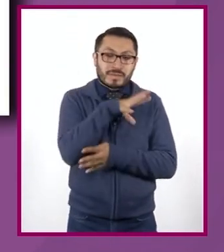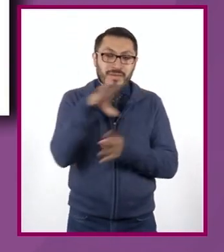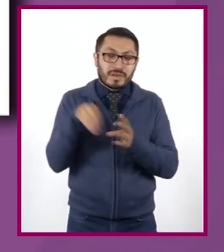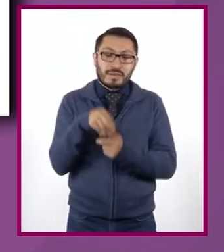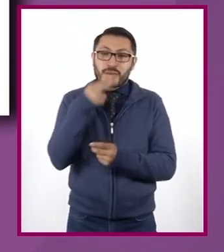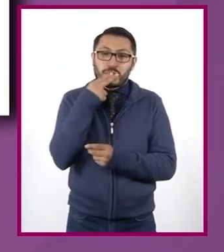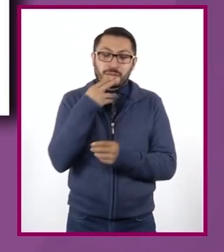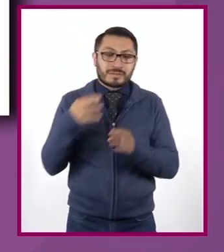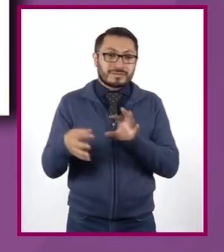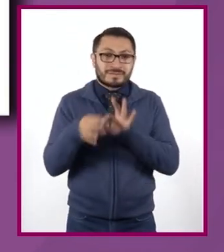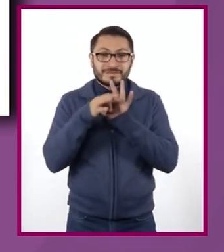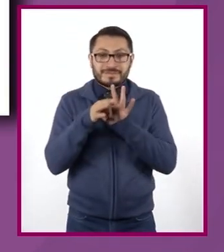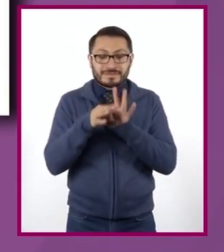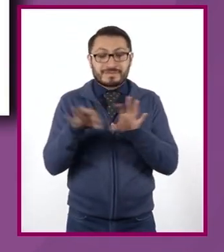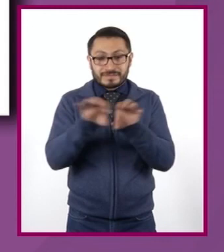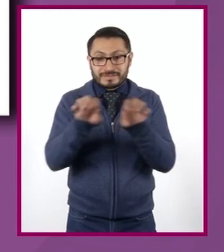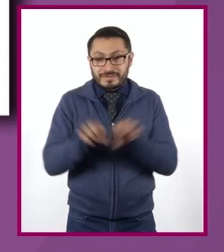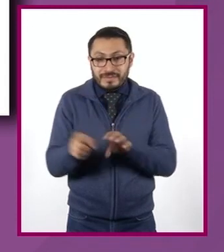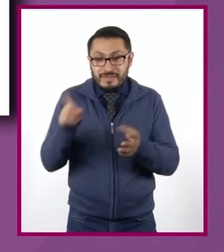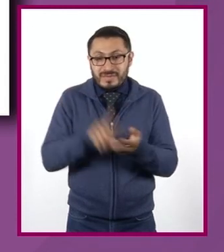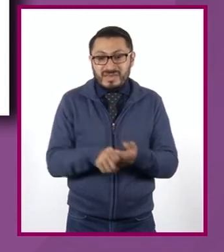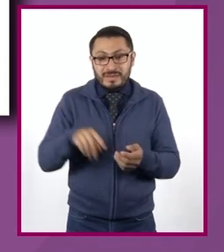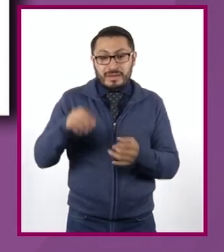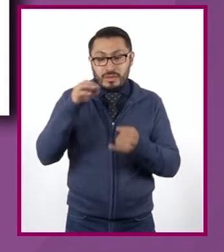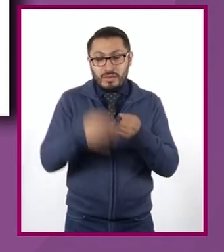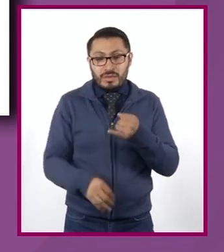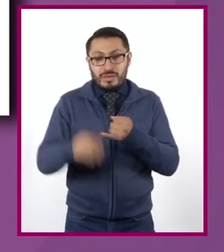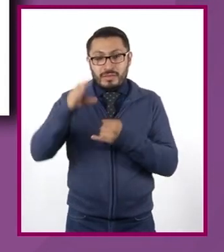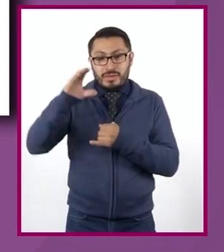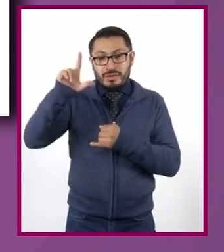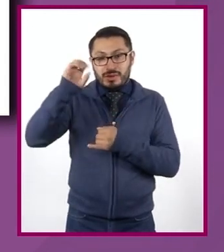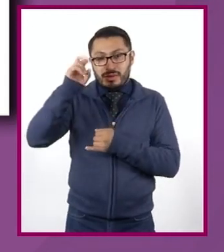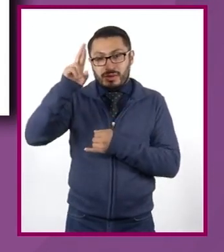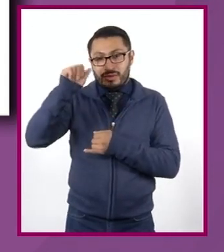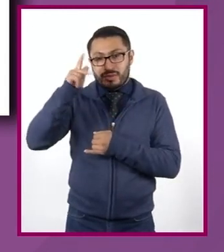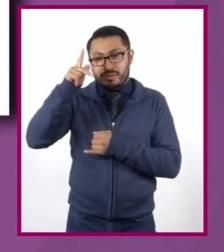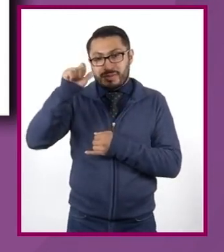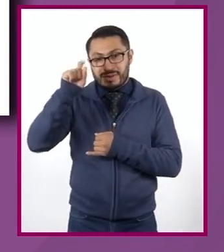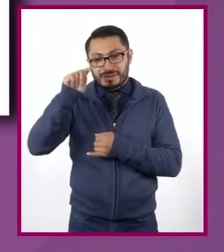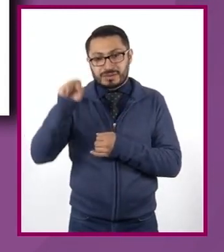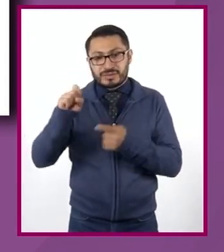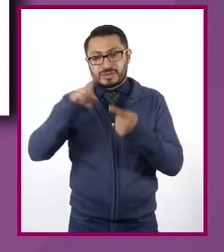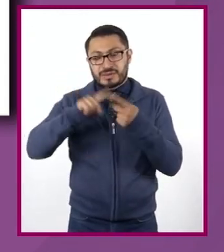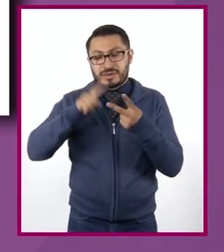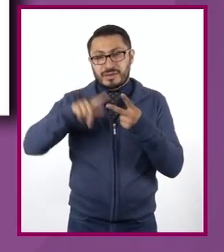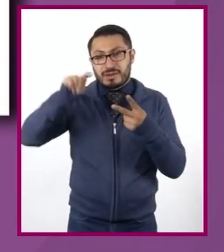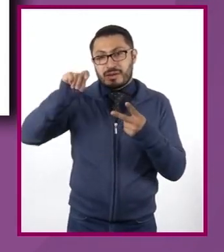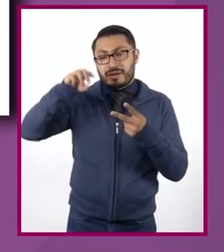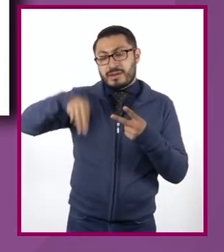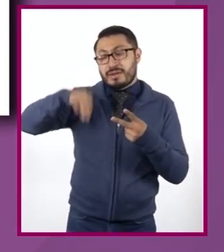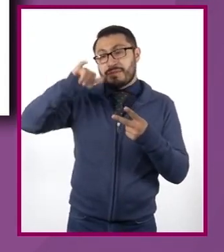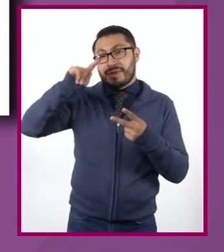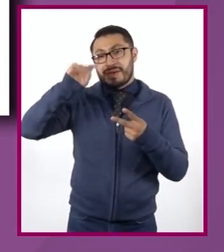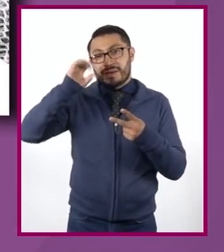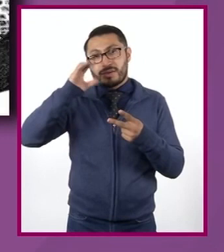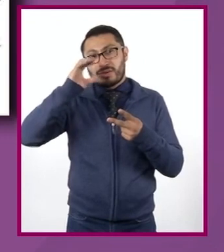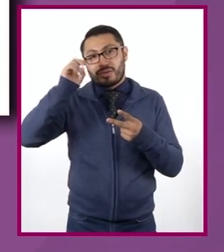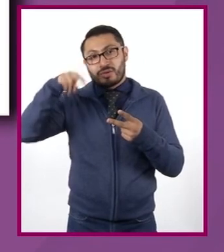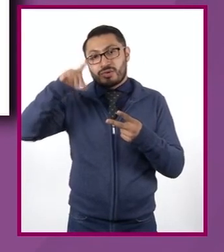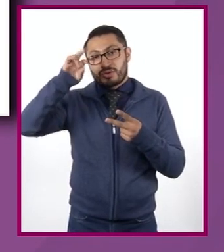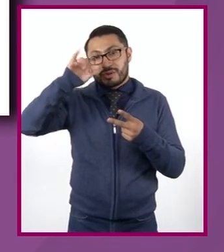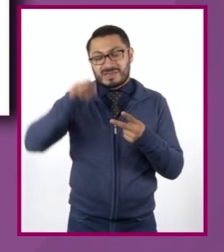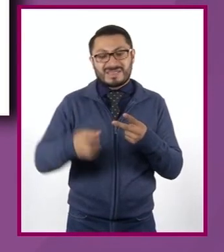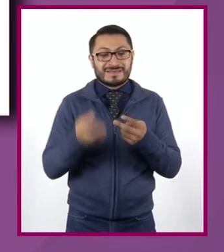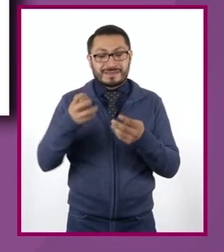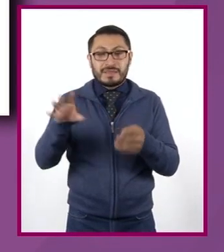Finalmente, ponen los cloroplastos y las mitocondrias, que son la maquinaria de hacer energía. Y después está la